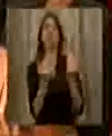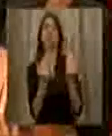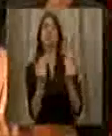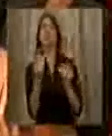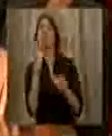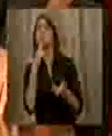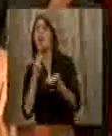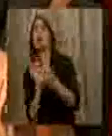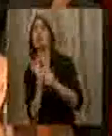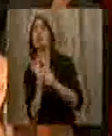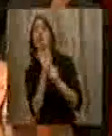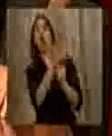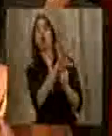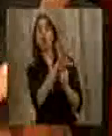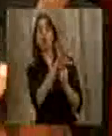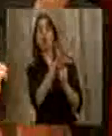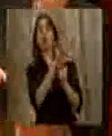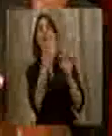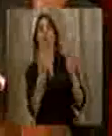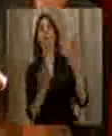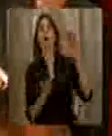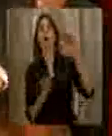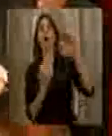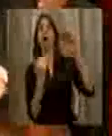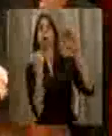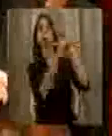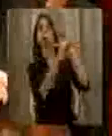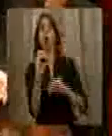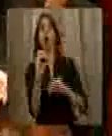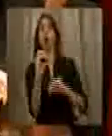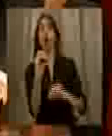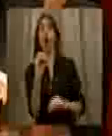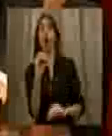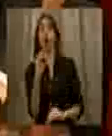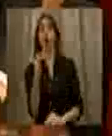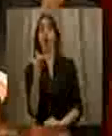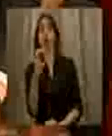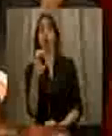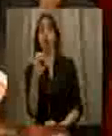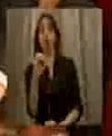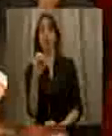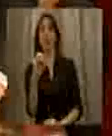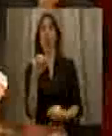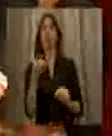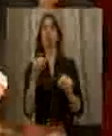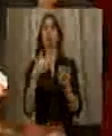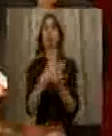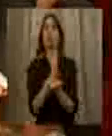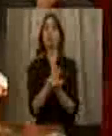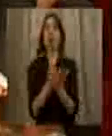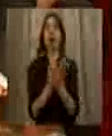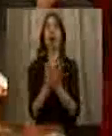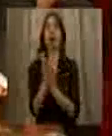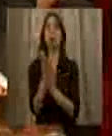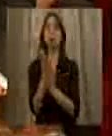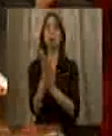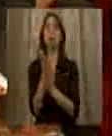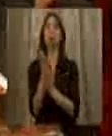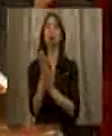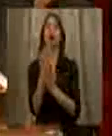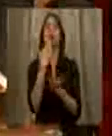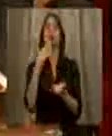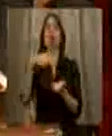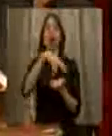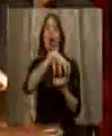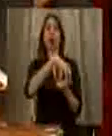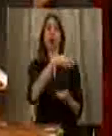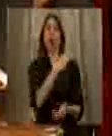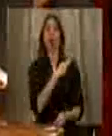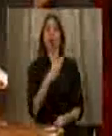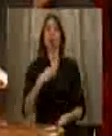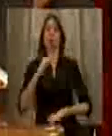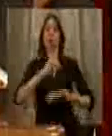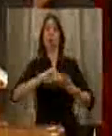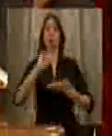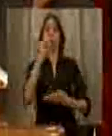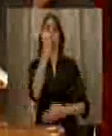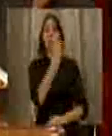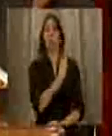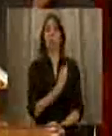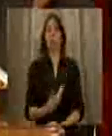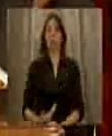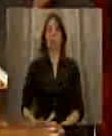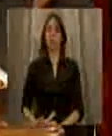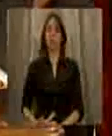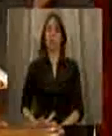de la emisión del oficio. La implementación de este plan comenzará a regir una vez que el Ministerio Secretaría General de la